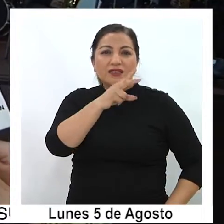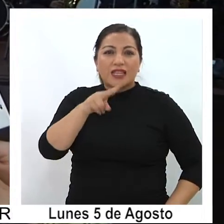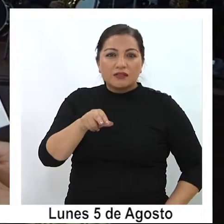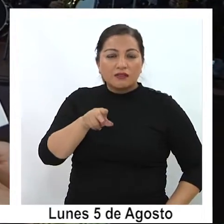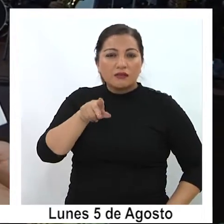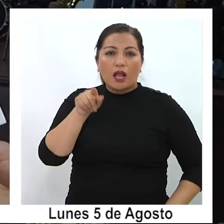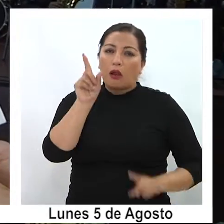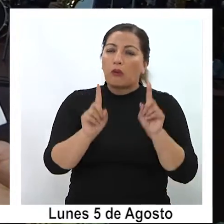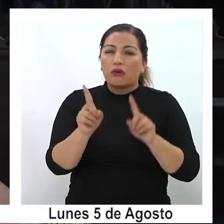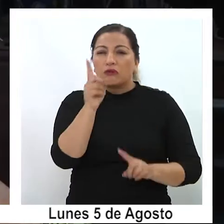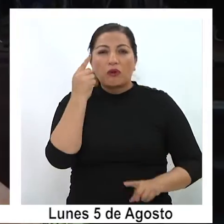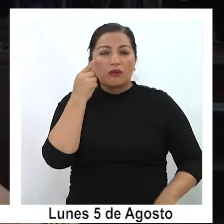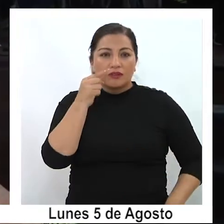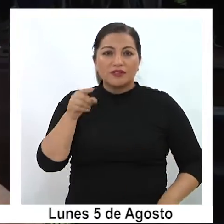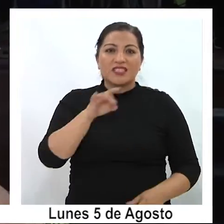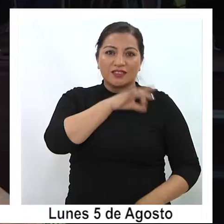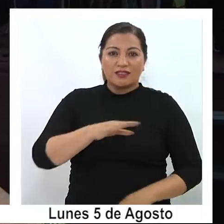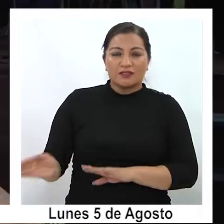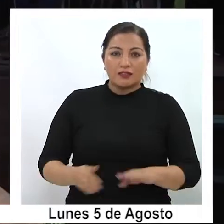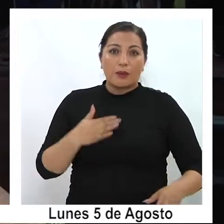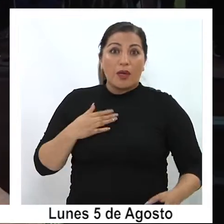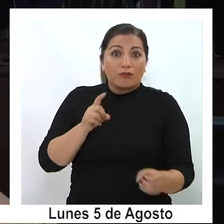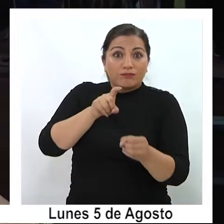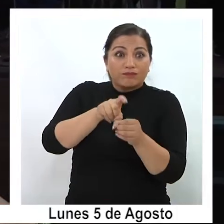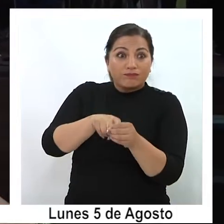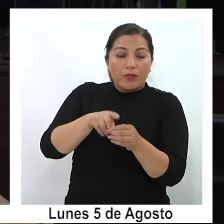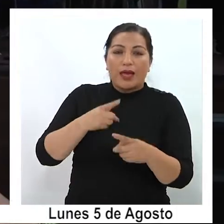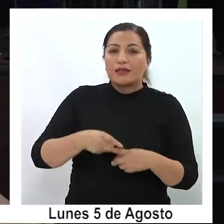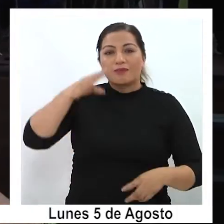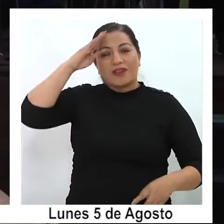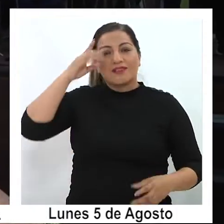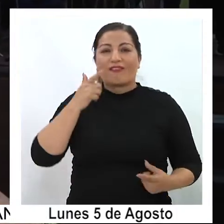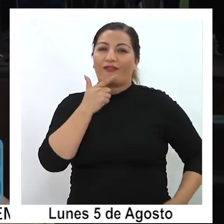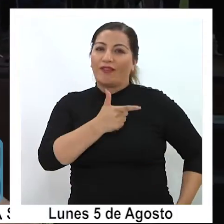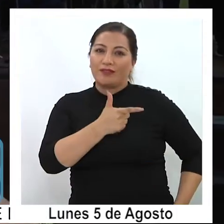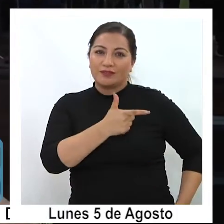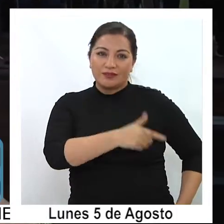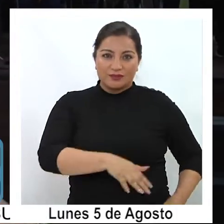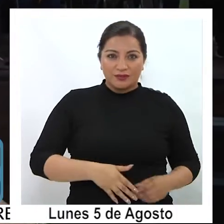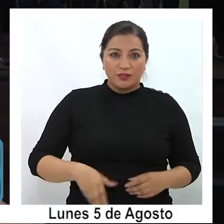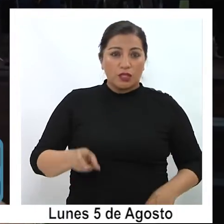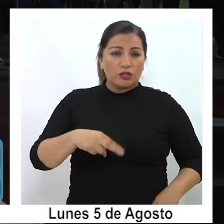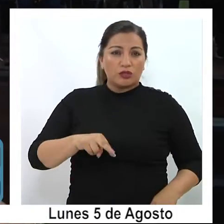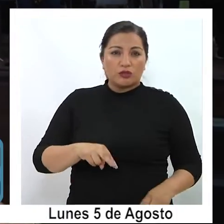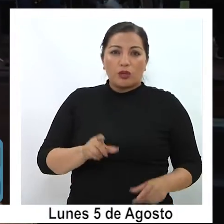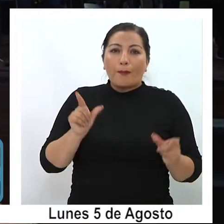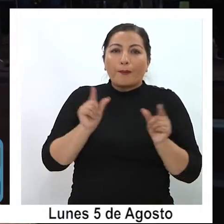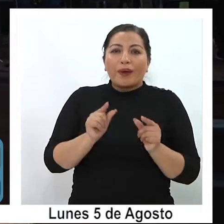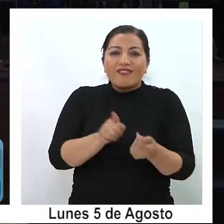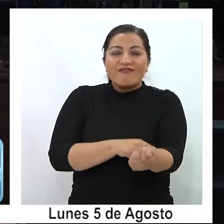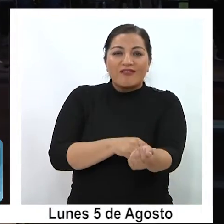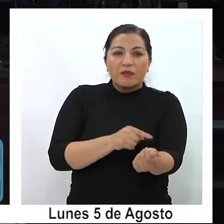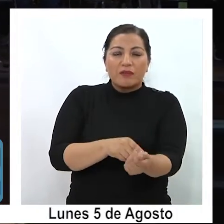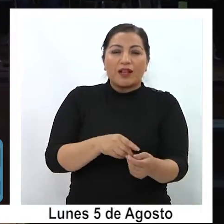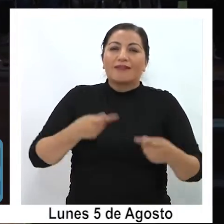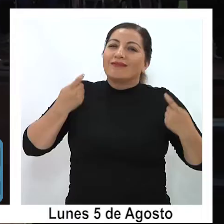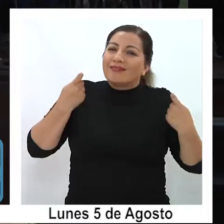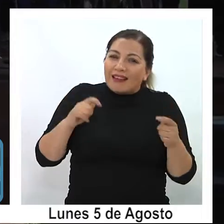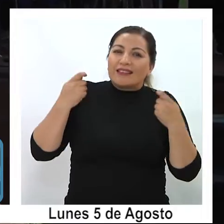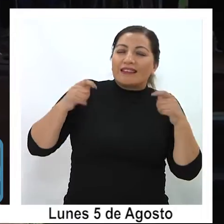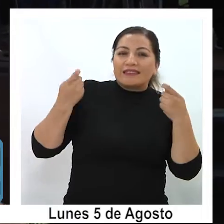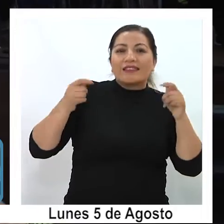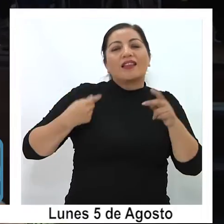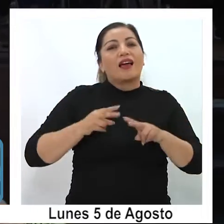en nuestro país. Estar en la banda significa una experiencia súper bacán porque somos como una pequeña familia que está intentando